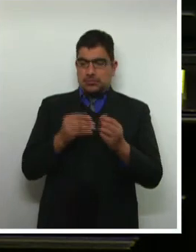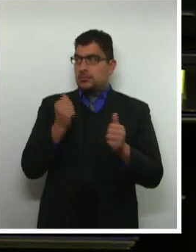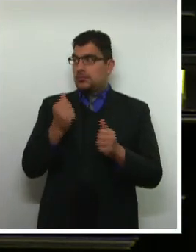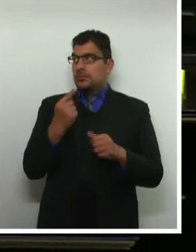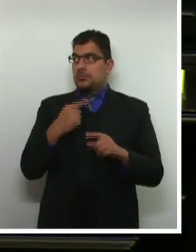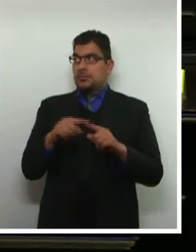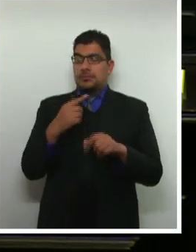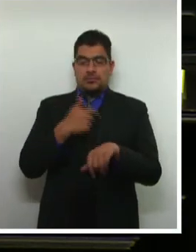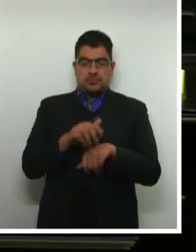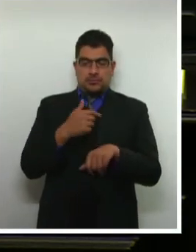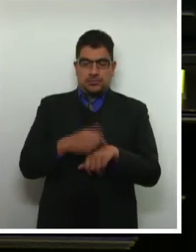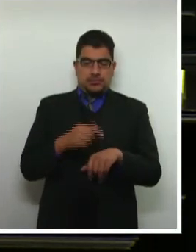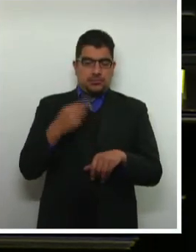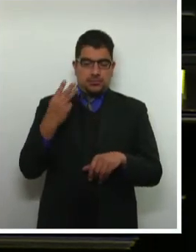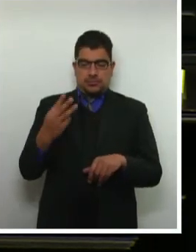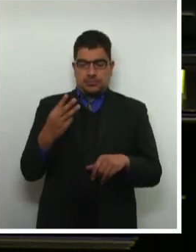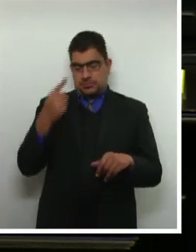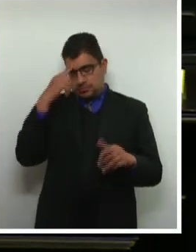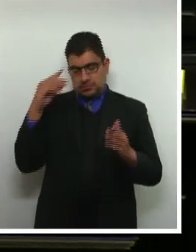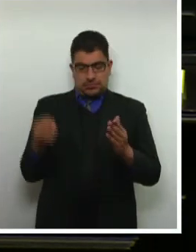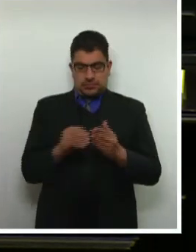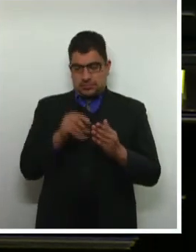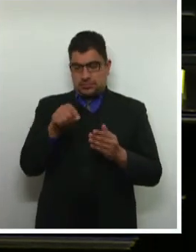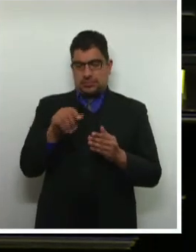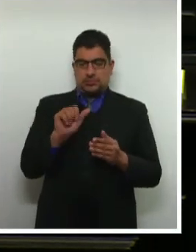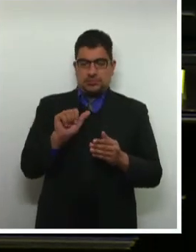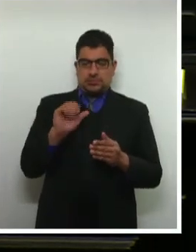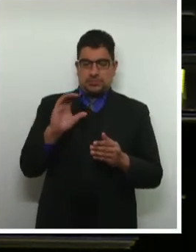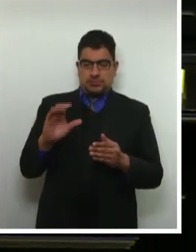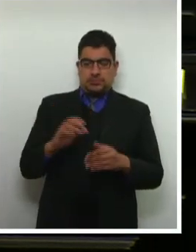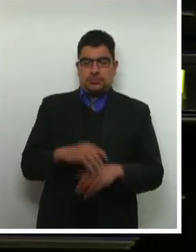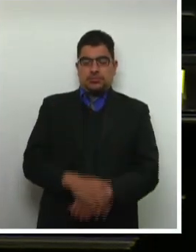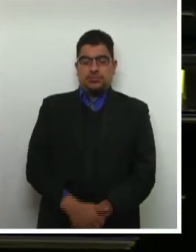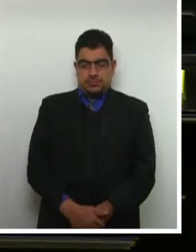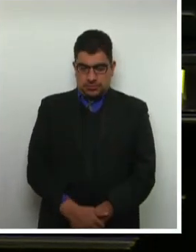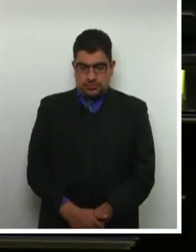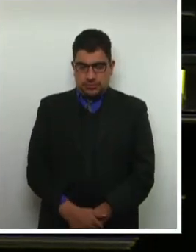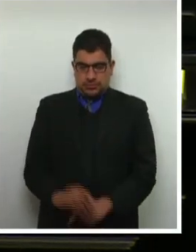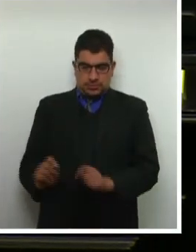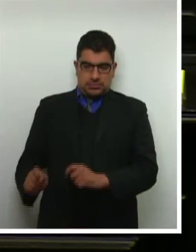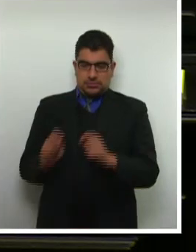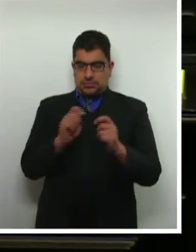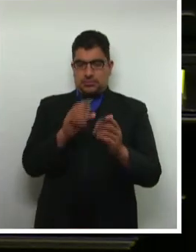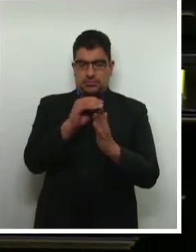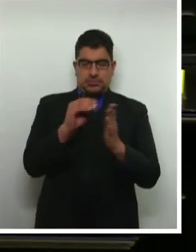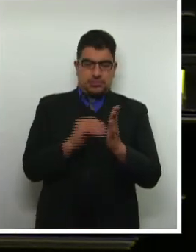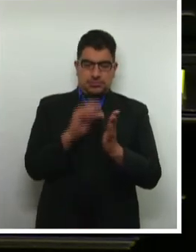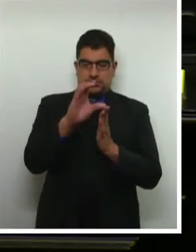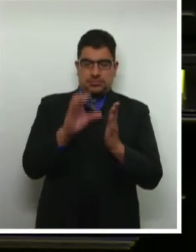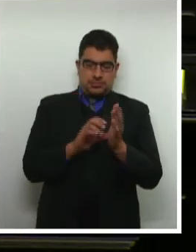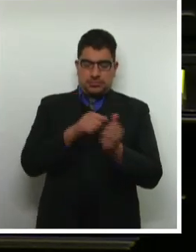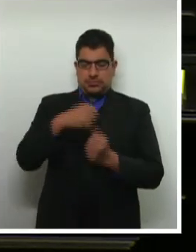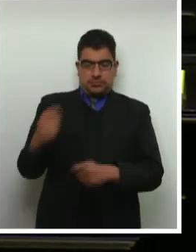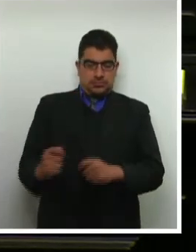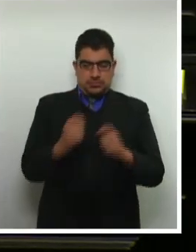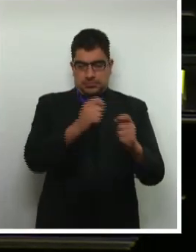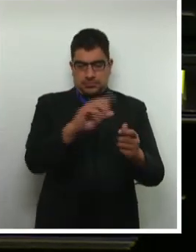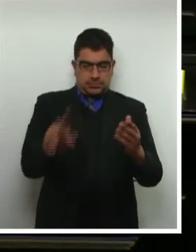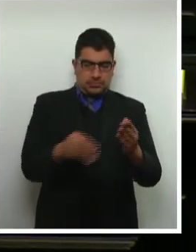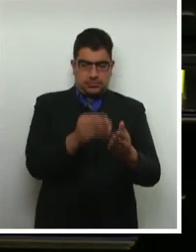un numeral 3 al apartado C. Intégrese al proyecto de